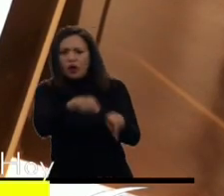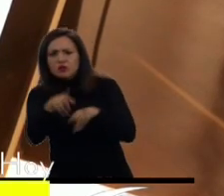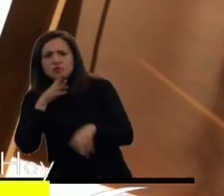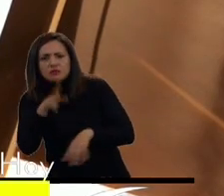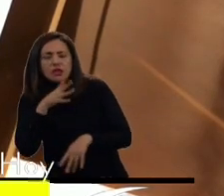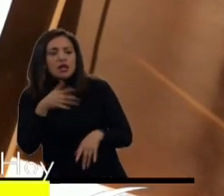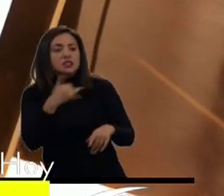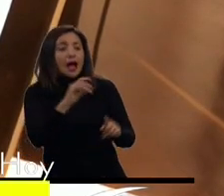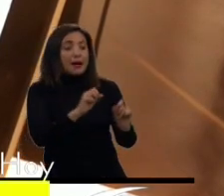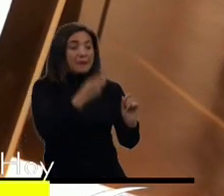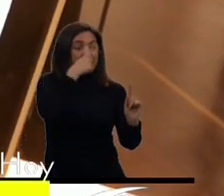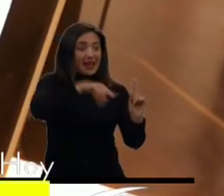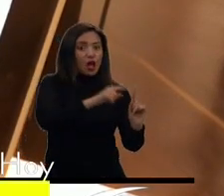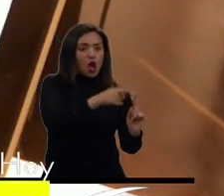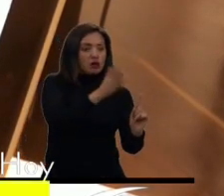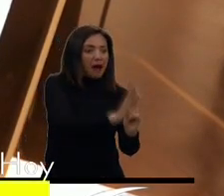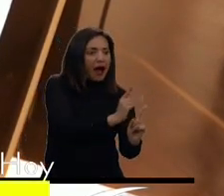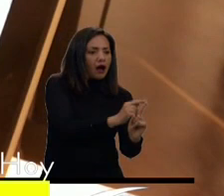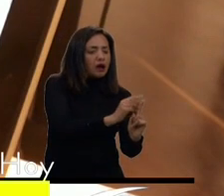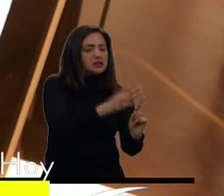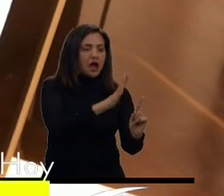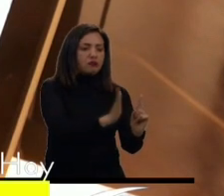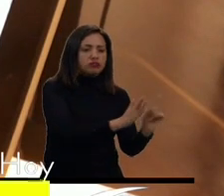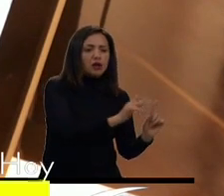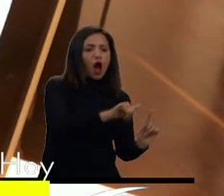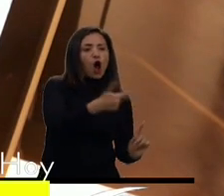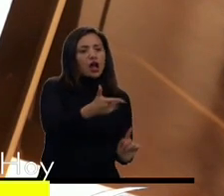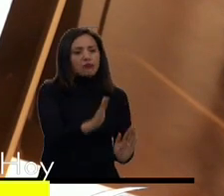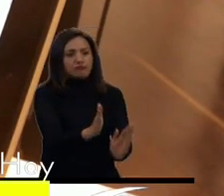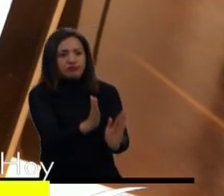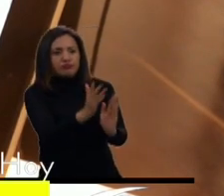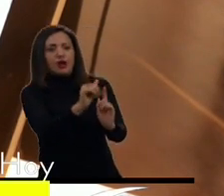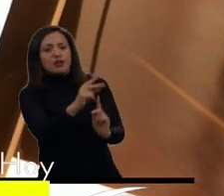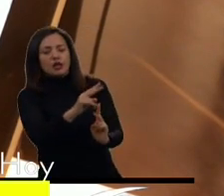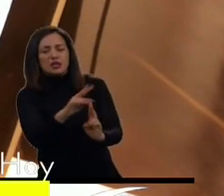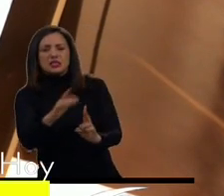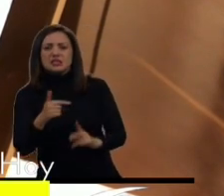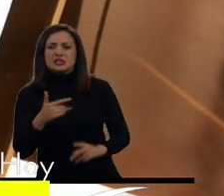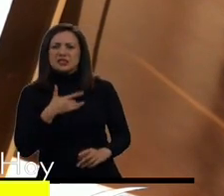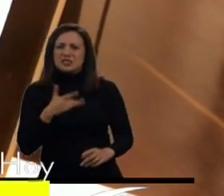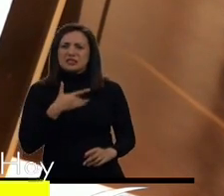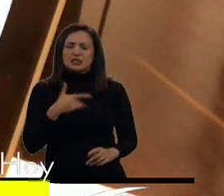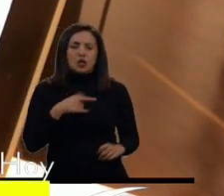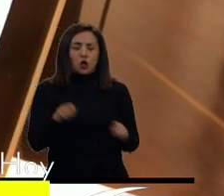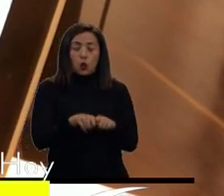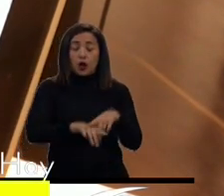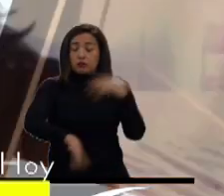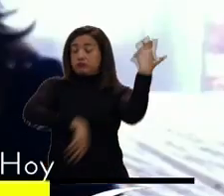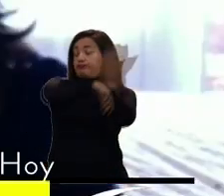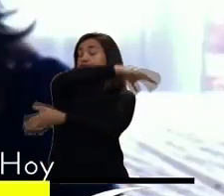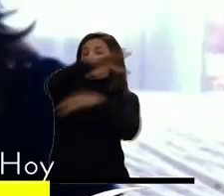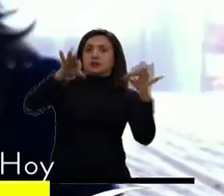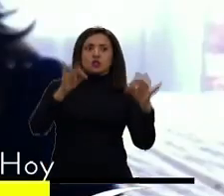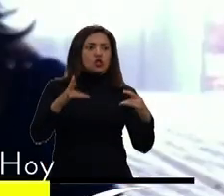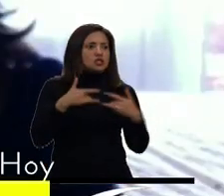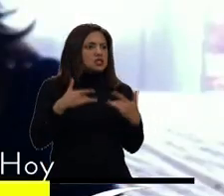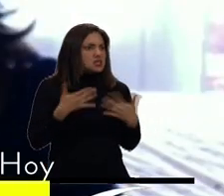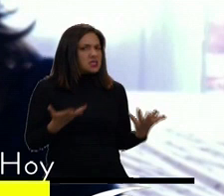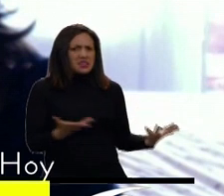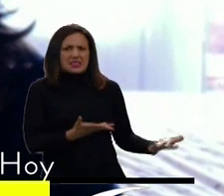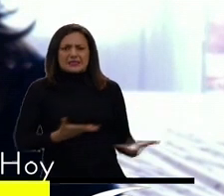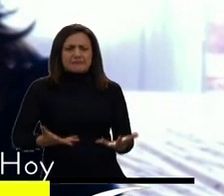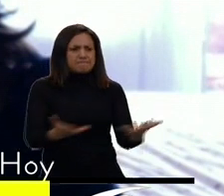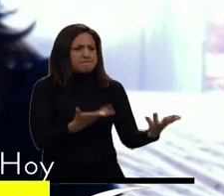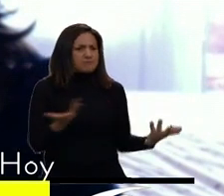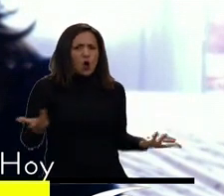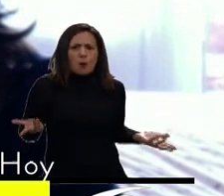primero ya está saliendo, pero ves que está cayendo otro. Y yo tuve una sensación de descontrol, de que esto se nos iba de las manos